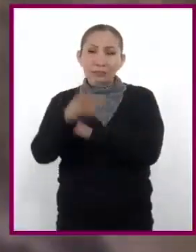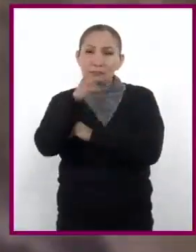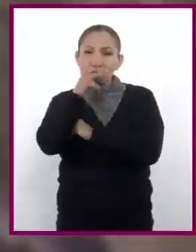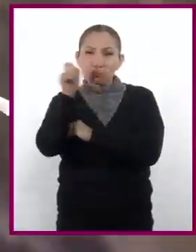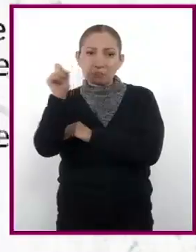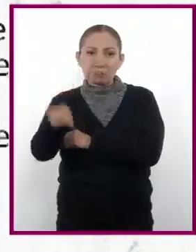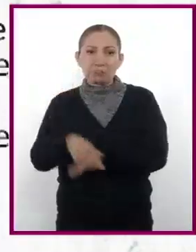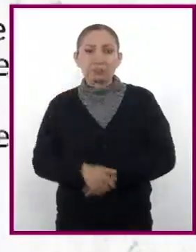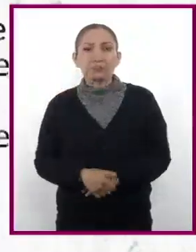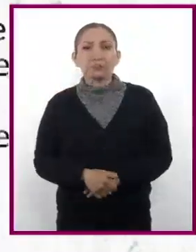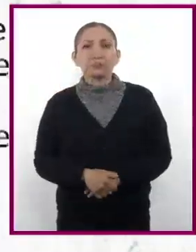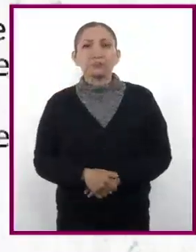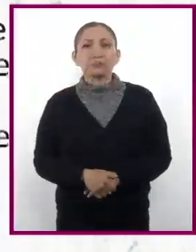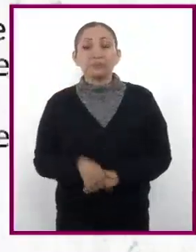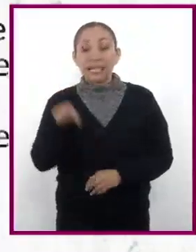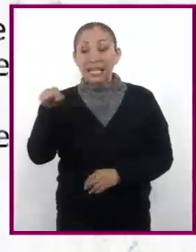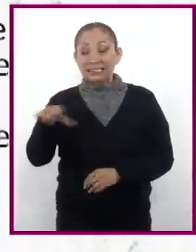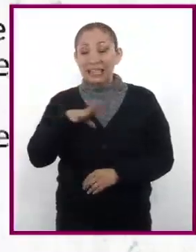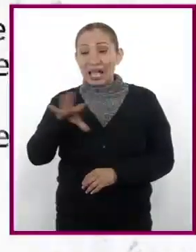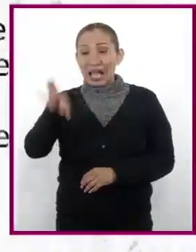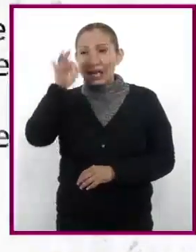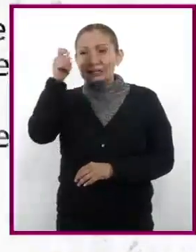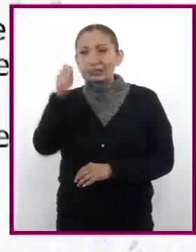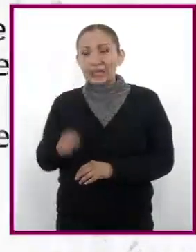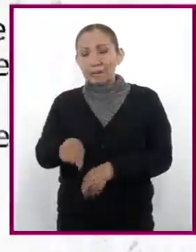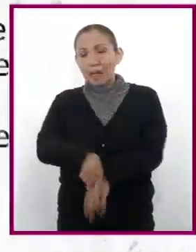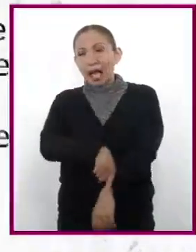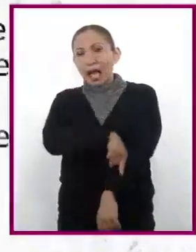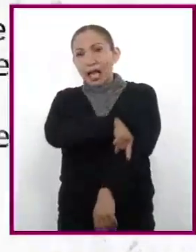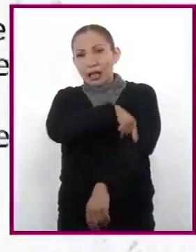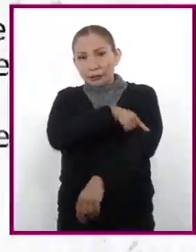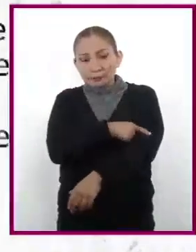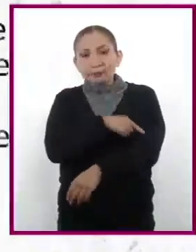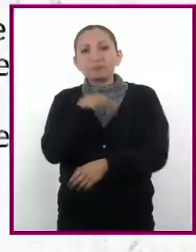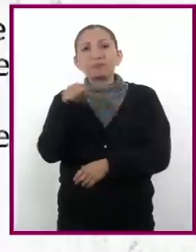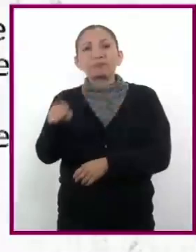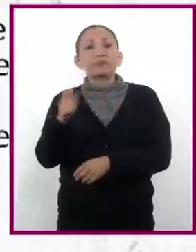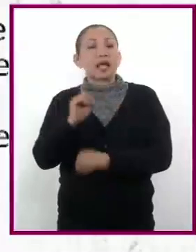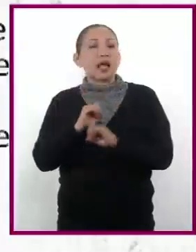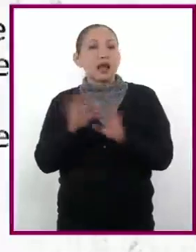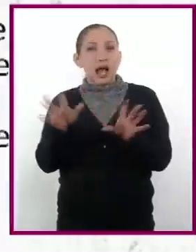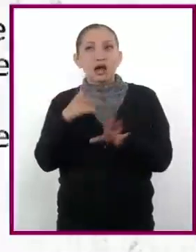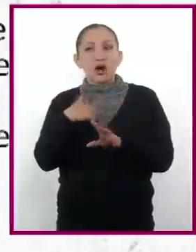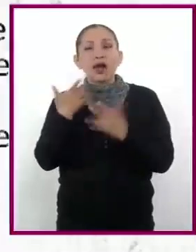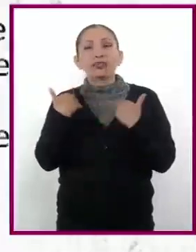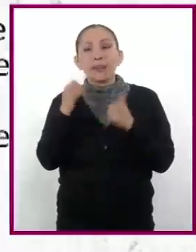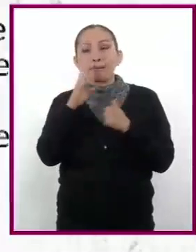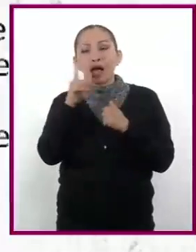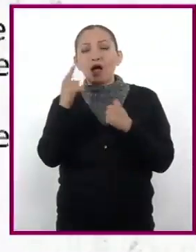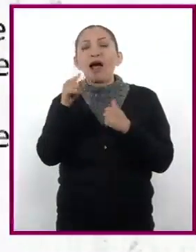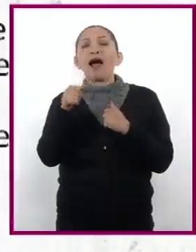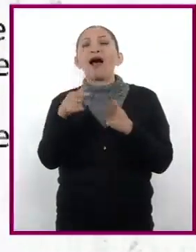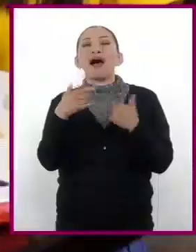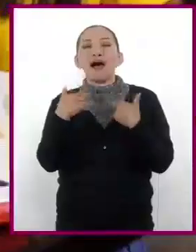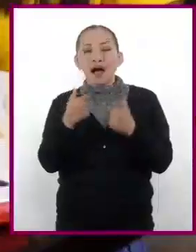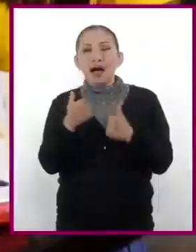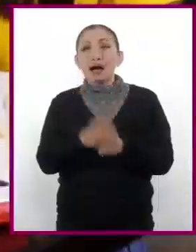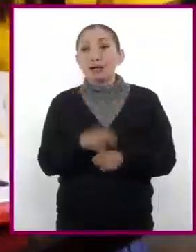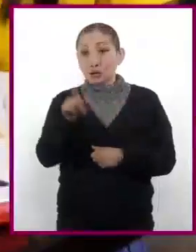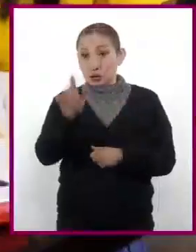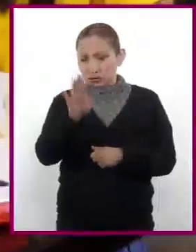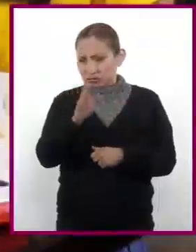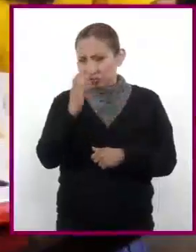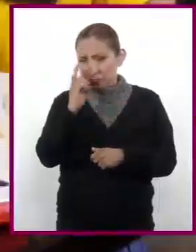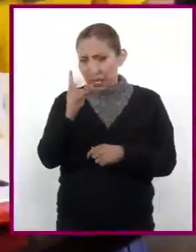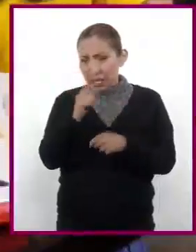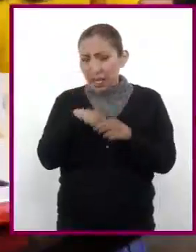tema. Aquí hay una definición más amplia. Definitivamente se comprende mejor. ¿Te parece